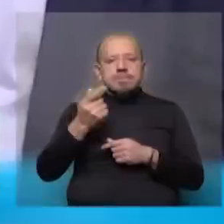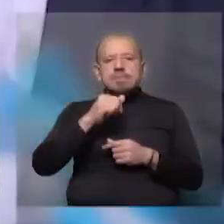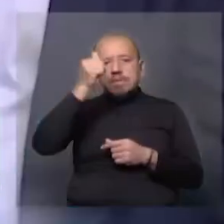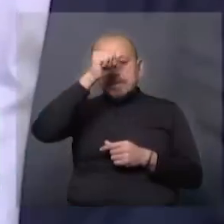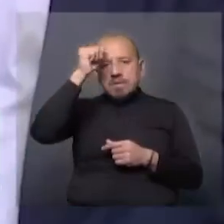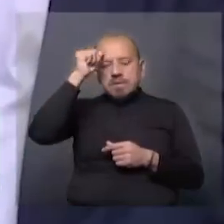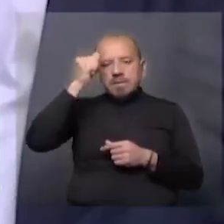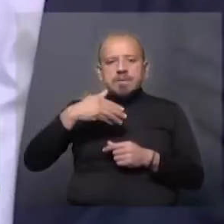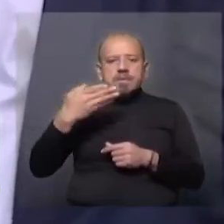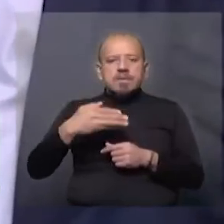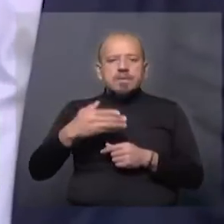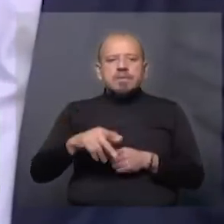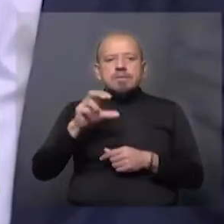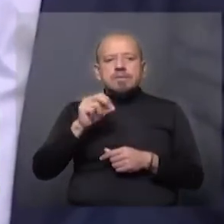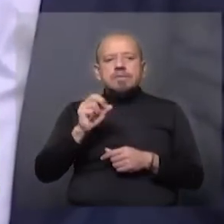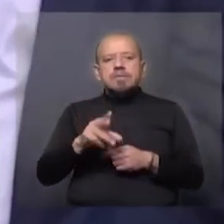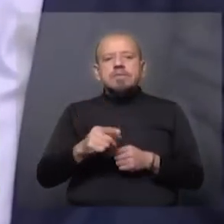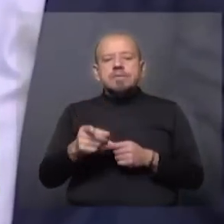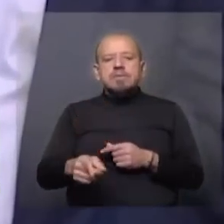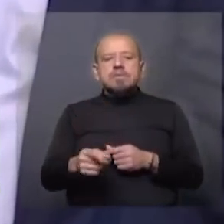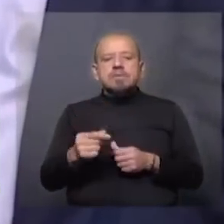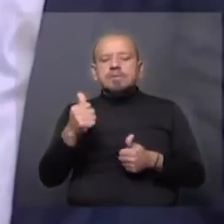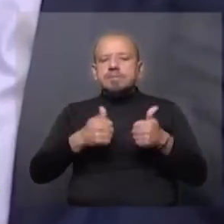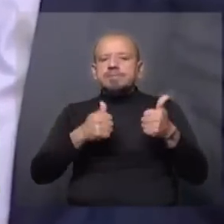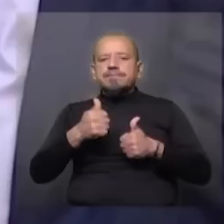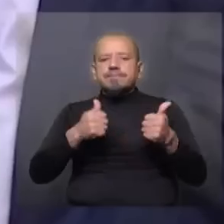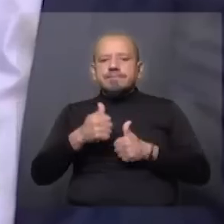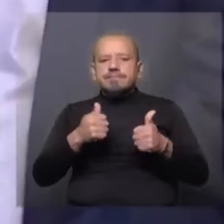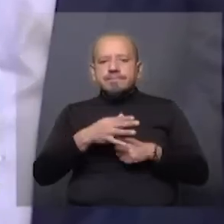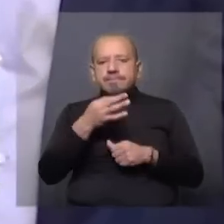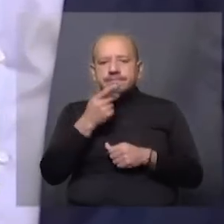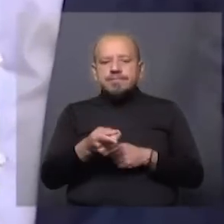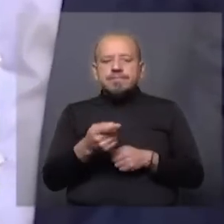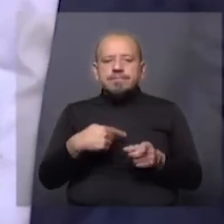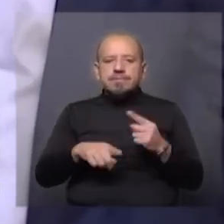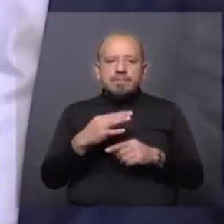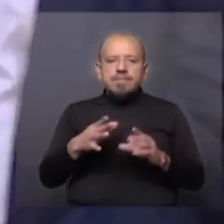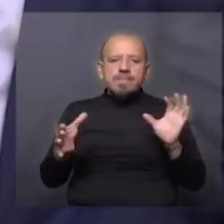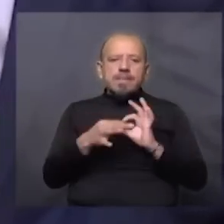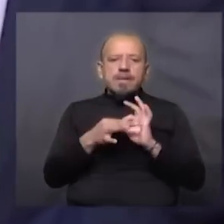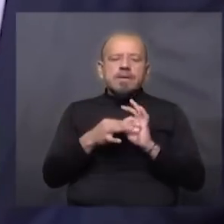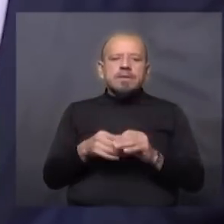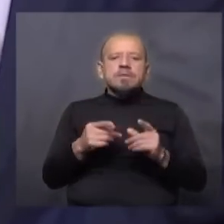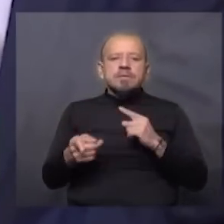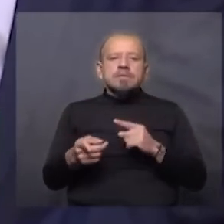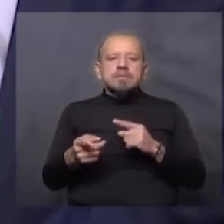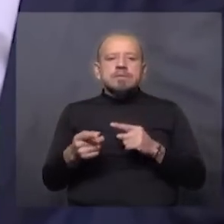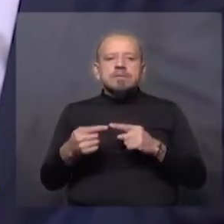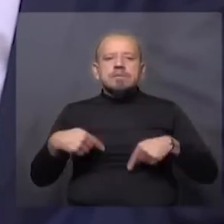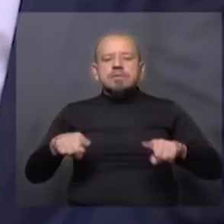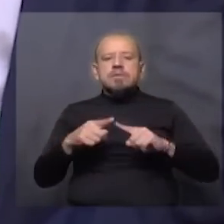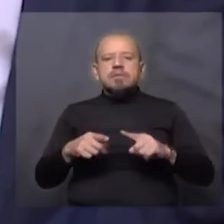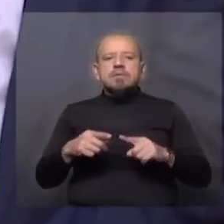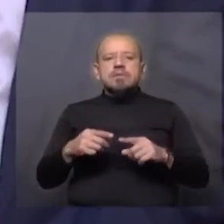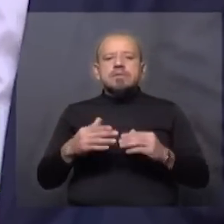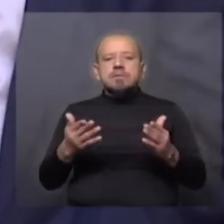bullrich criticó duramente en su discurso a sus adversarios y apuntó a una posible Alianza entre ambos para dejarla fuera de carrera por la casa